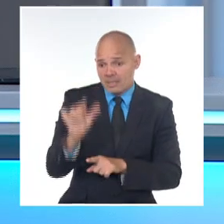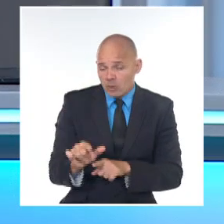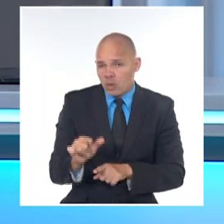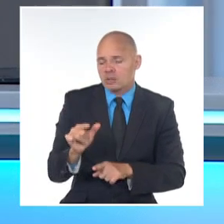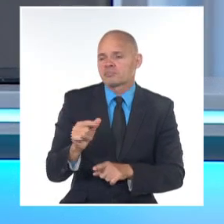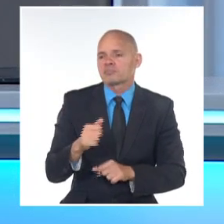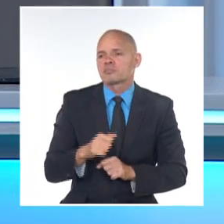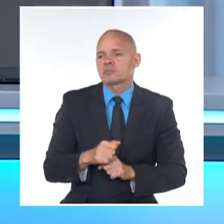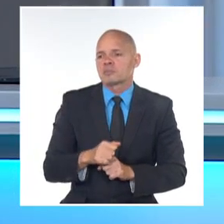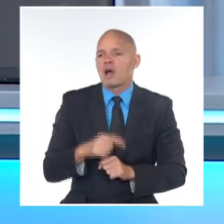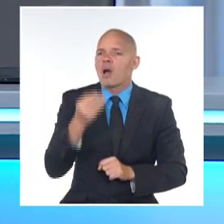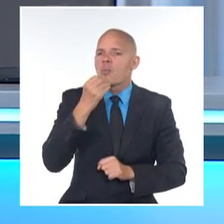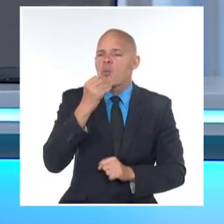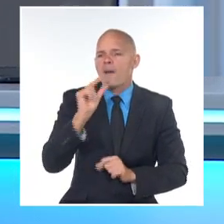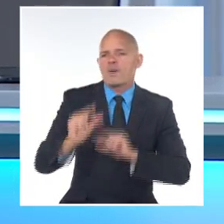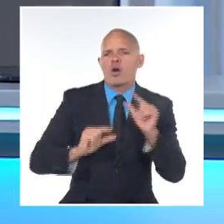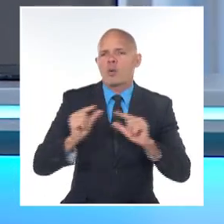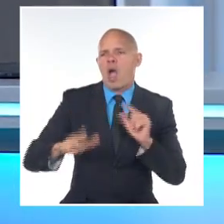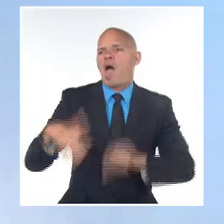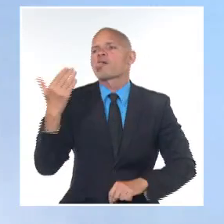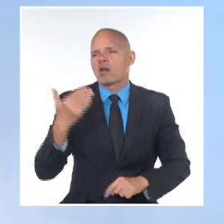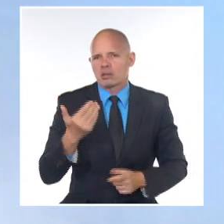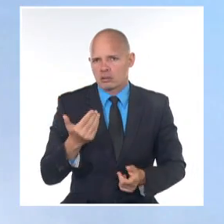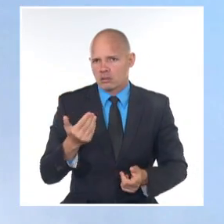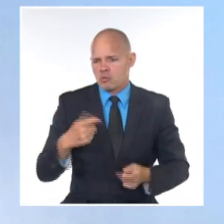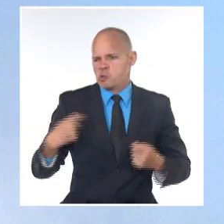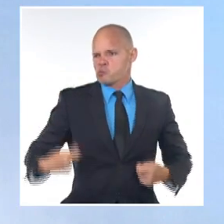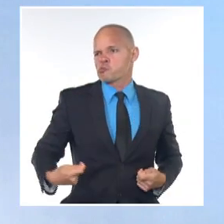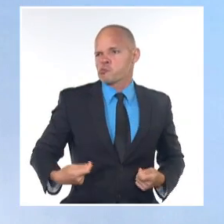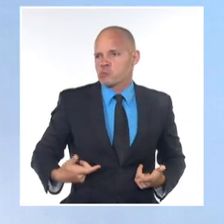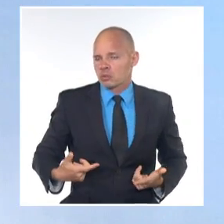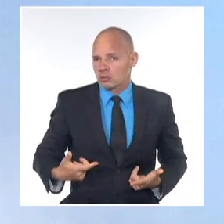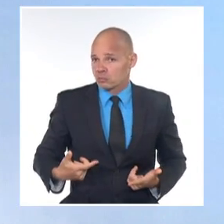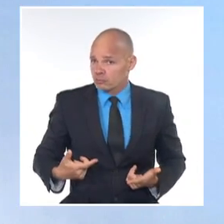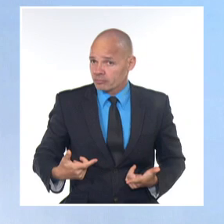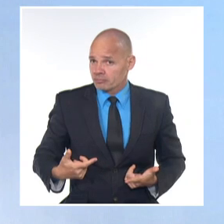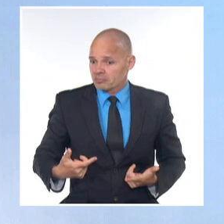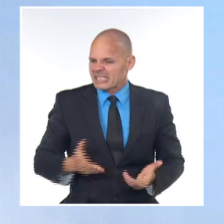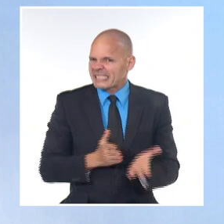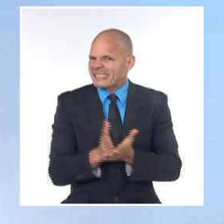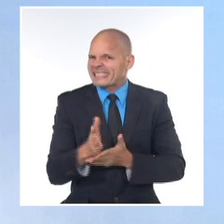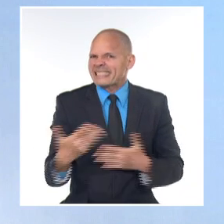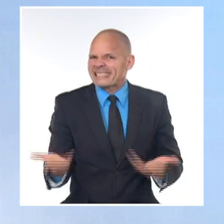después si se sigue calentando el ambiente en esa situación? Bueno, podría ocurrir incluso un